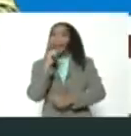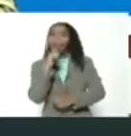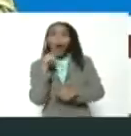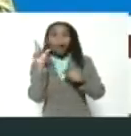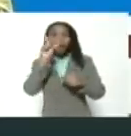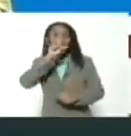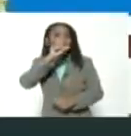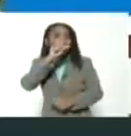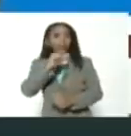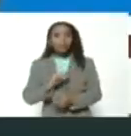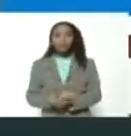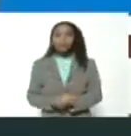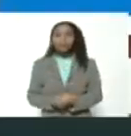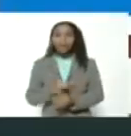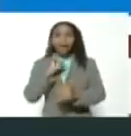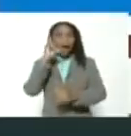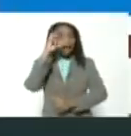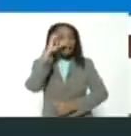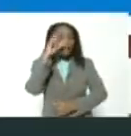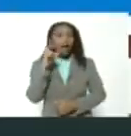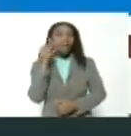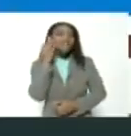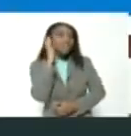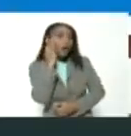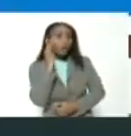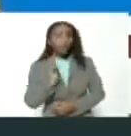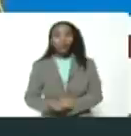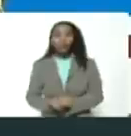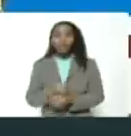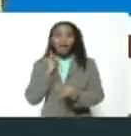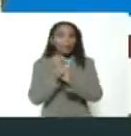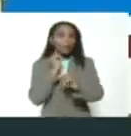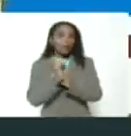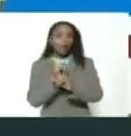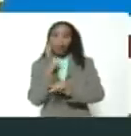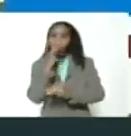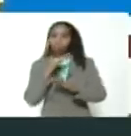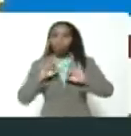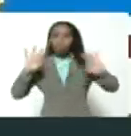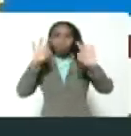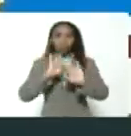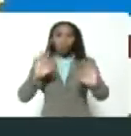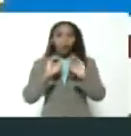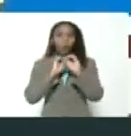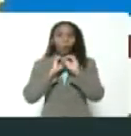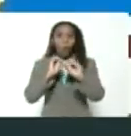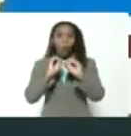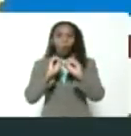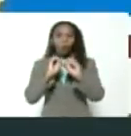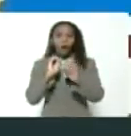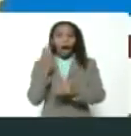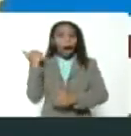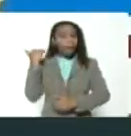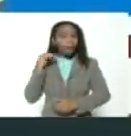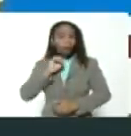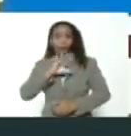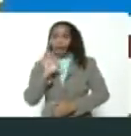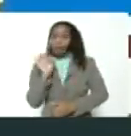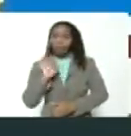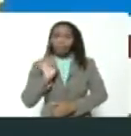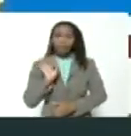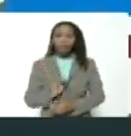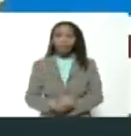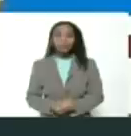Twitter, Instagram, Facebook, Internet, nada de eso existía.